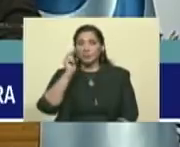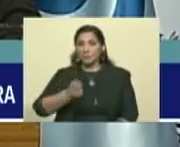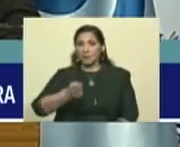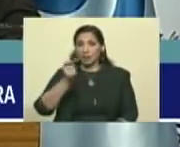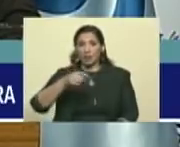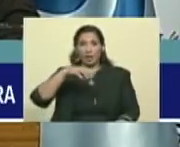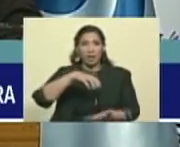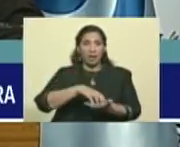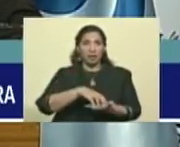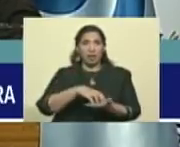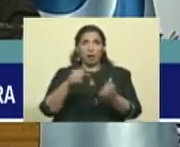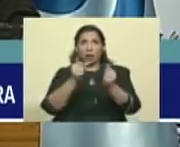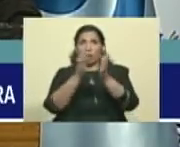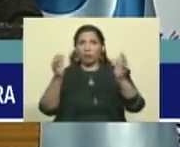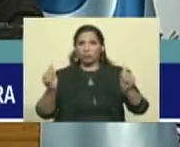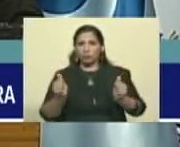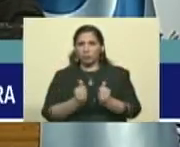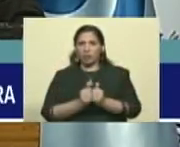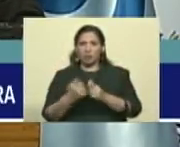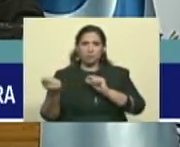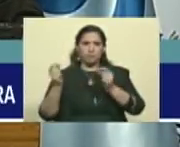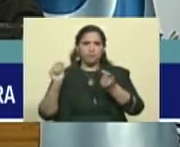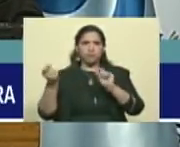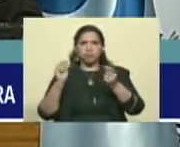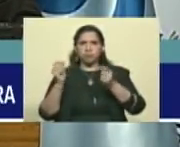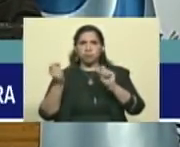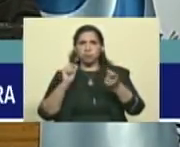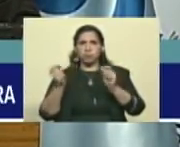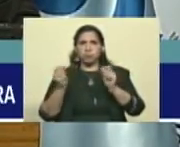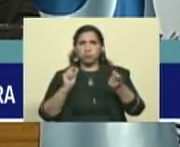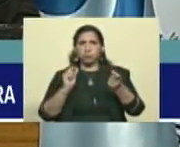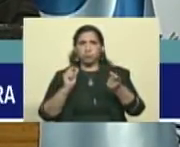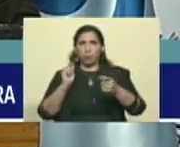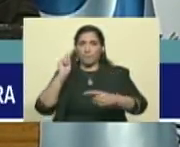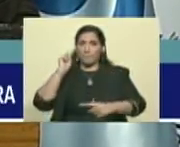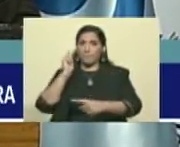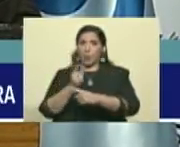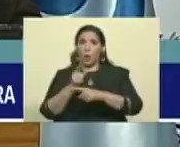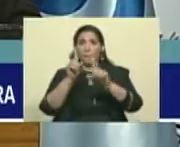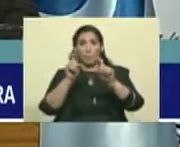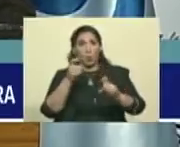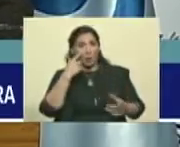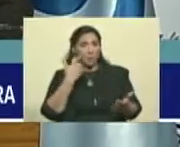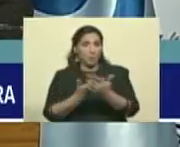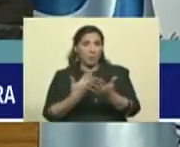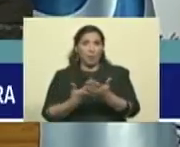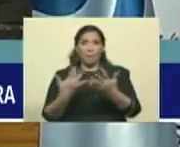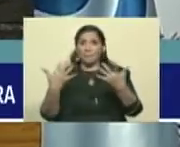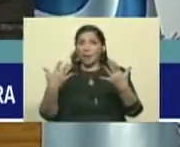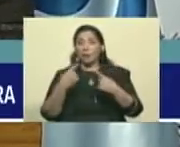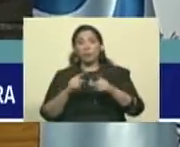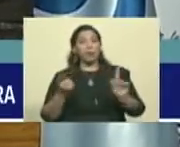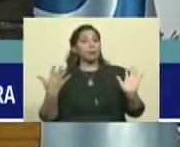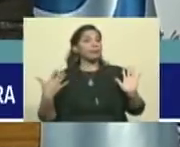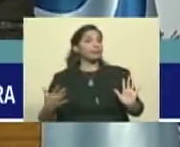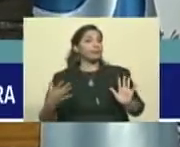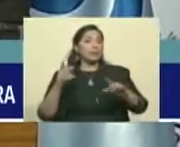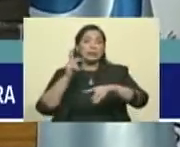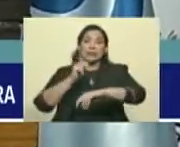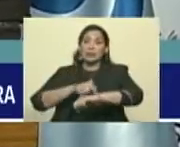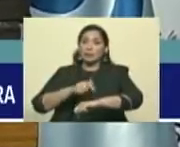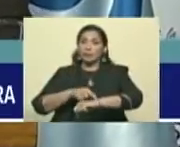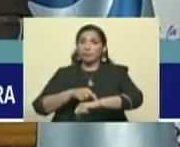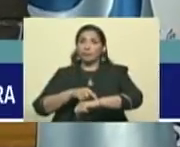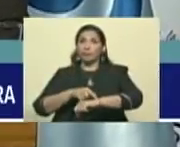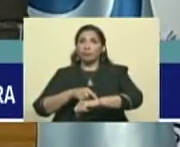Anzoátegui le liberaban causas con denuncias hechas con pruebas en la mano. Pero bueno, llegó la hora pues de que este tipo de hechos,